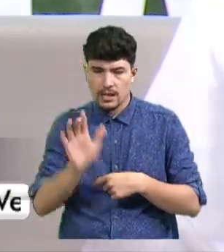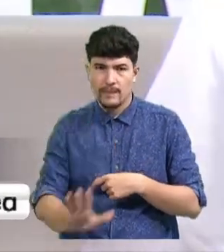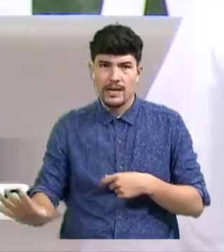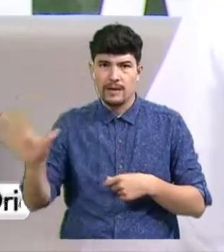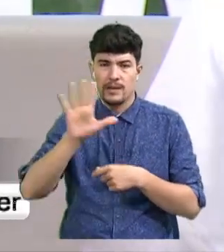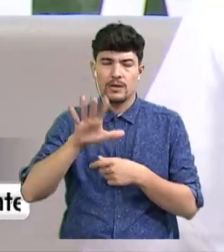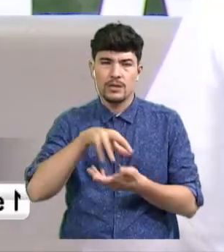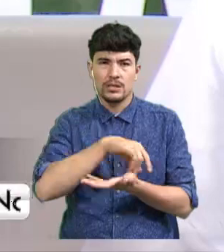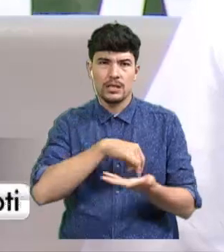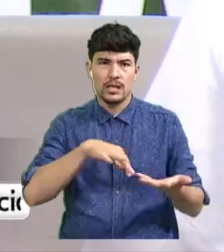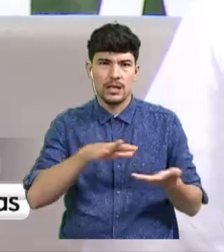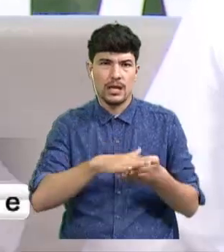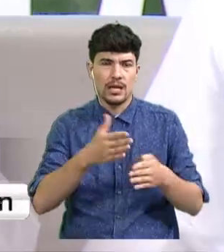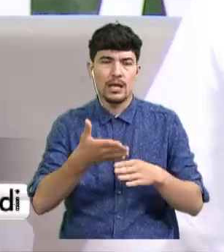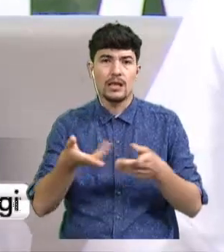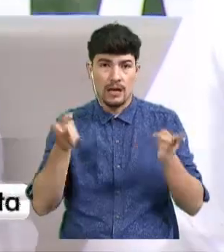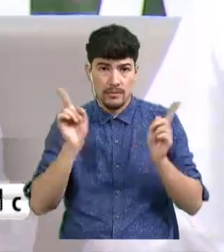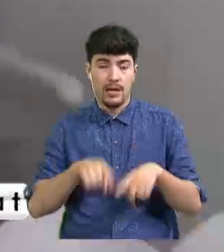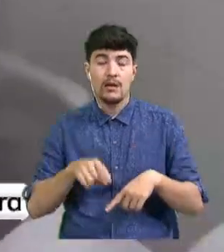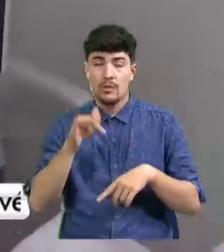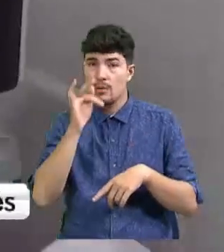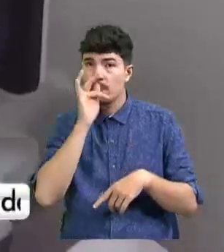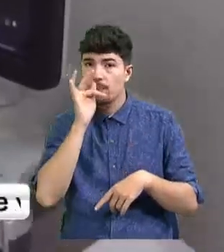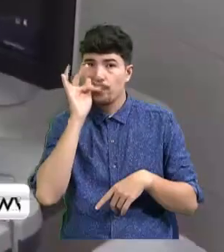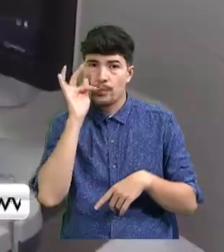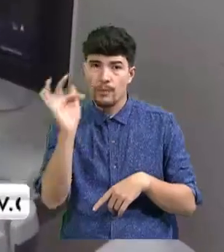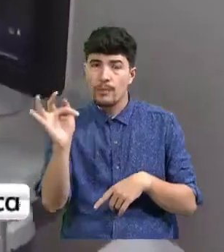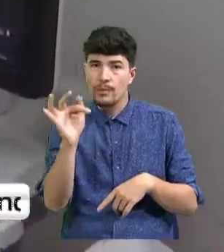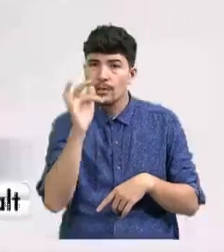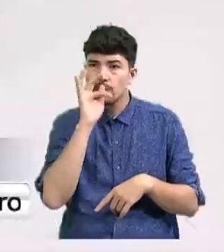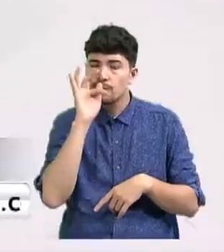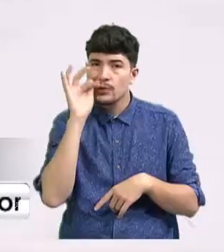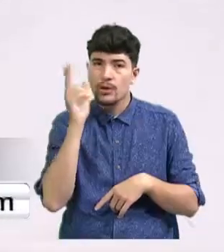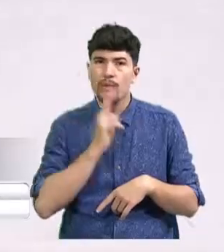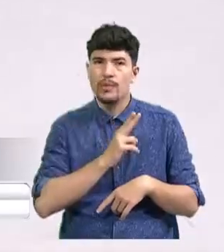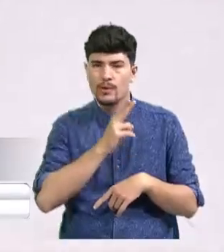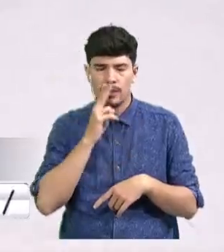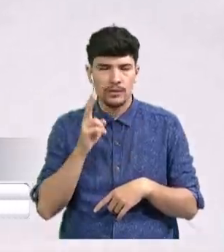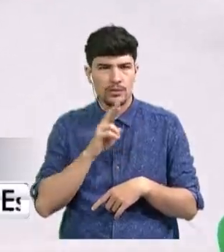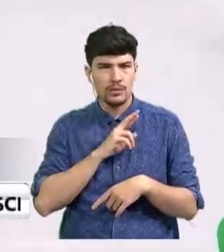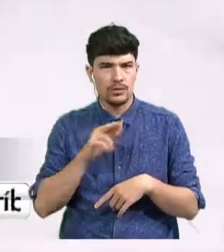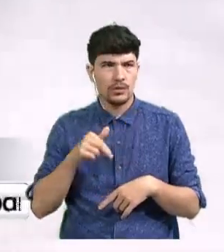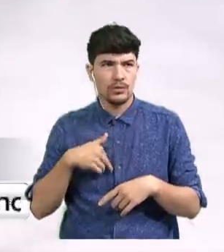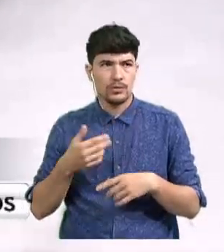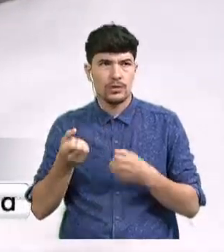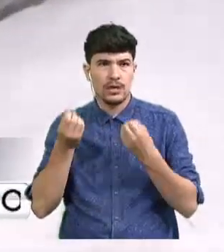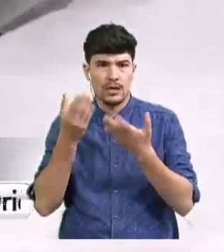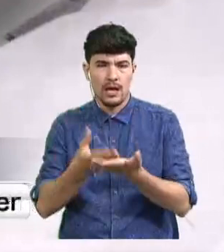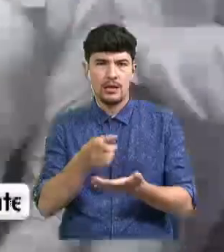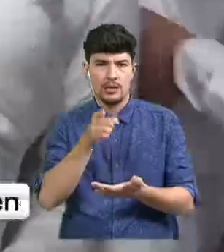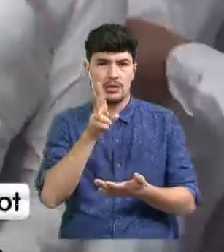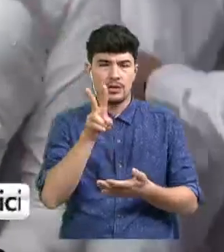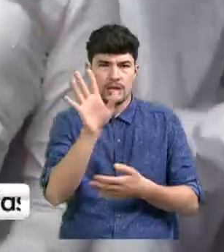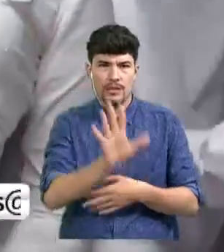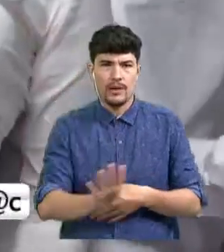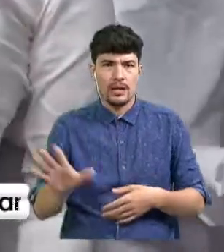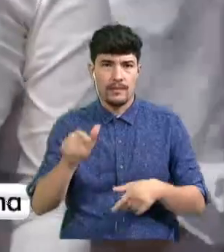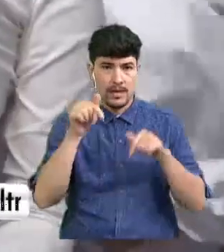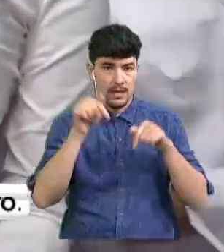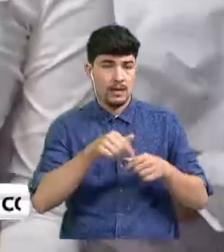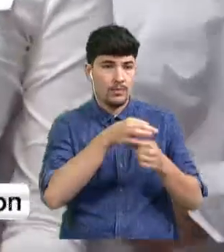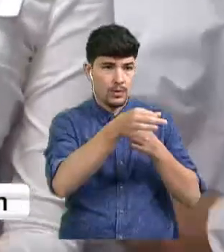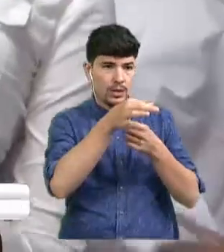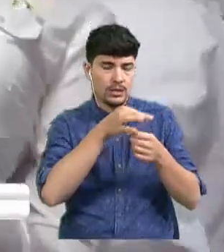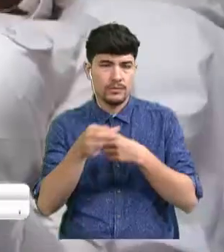Santander, sin tener un compromiso inclusive, gobernador, de estas 29 S's, yo creo que entregamos solamente a 2 S's departamentales, el resto fueron S's